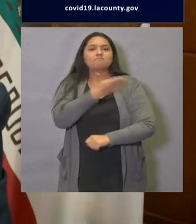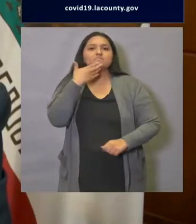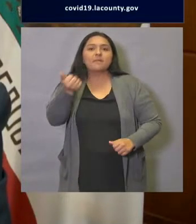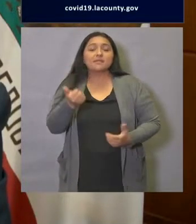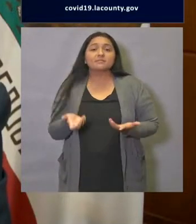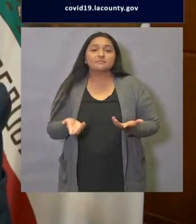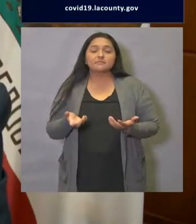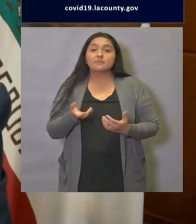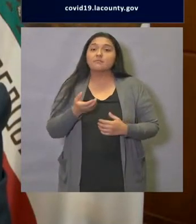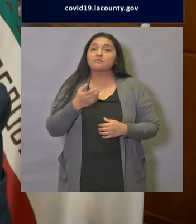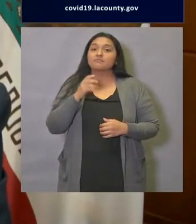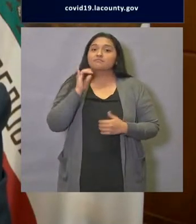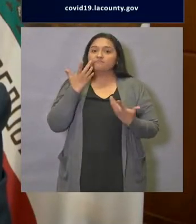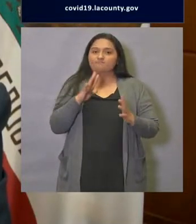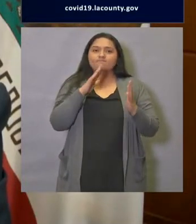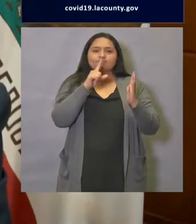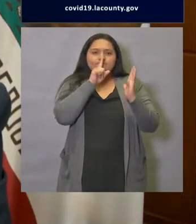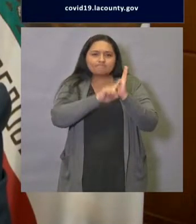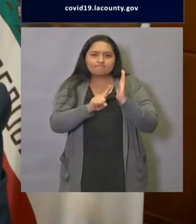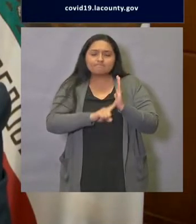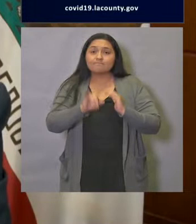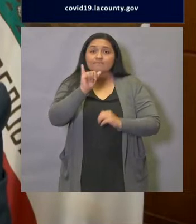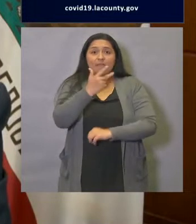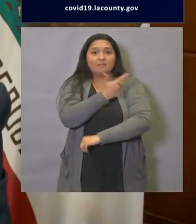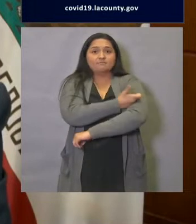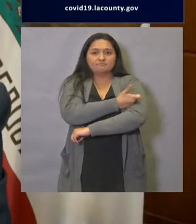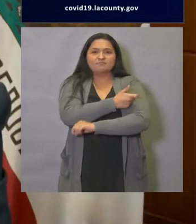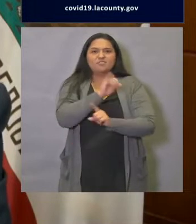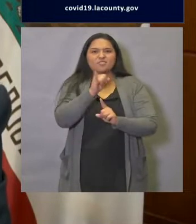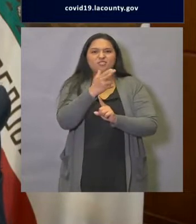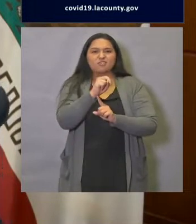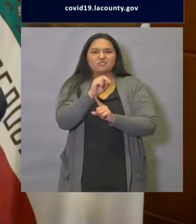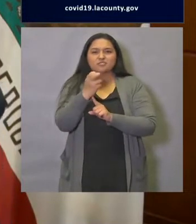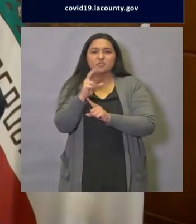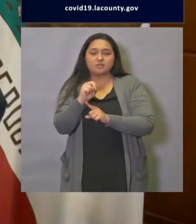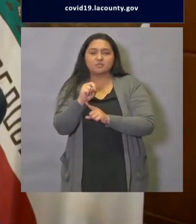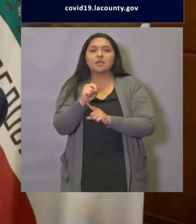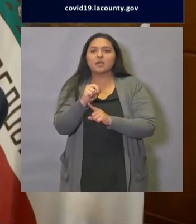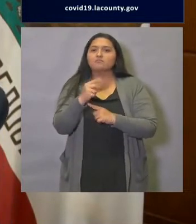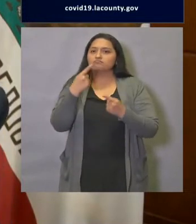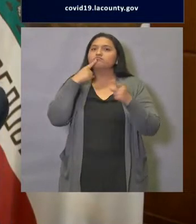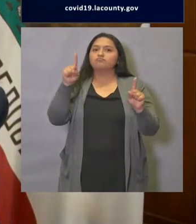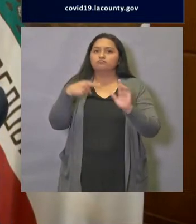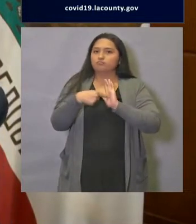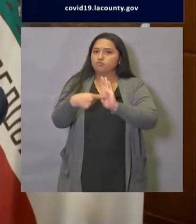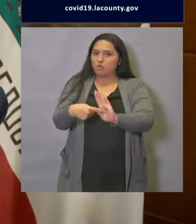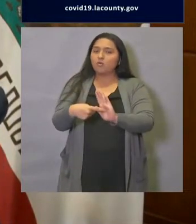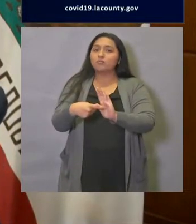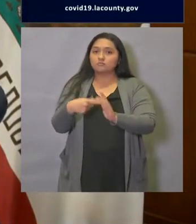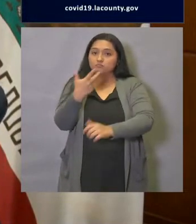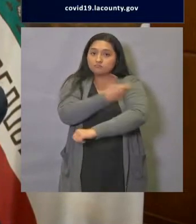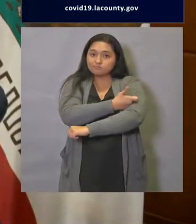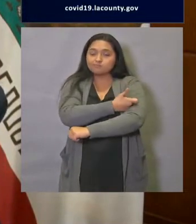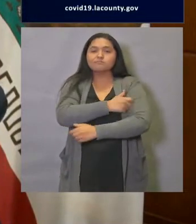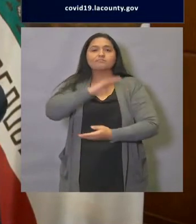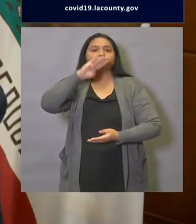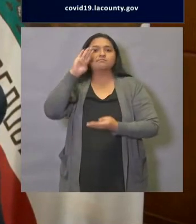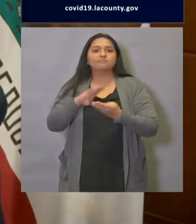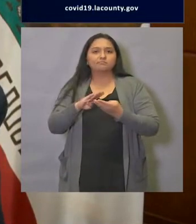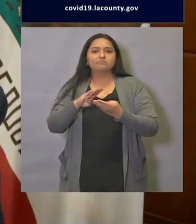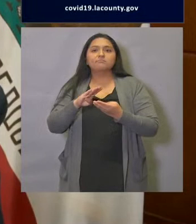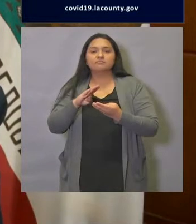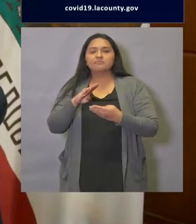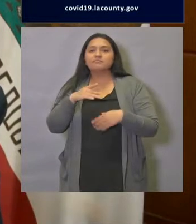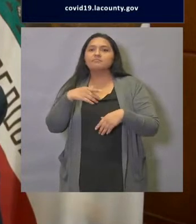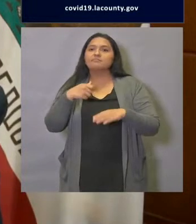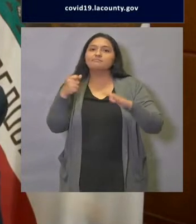esta vacuna es muy efectiva para prevenir la hospitalización y 100% efectiva